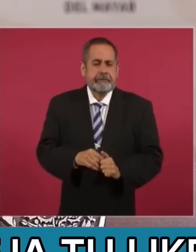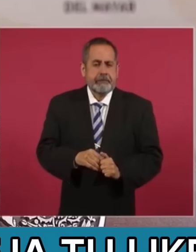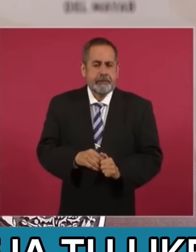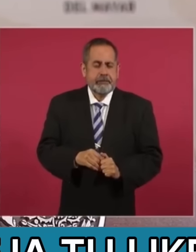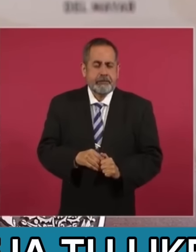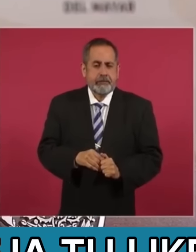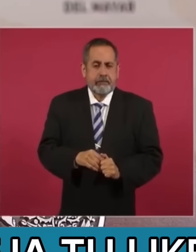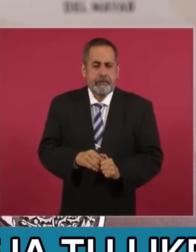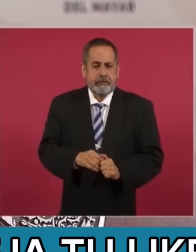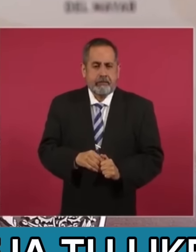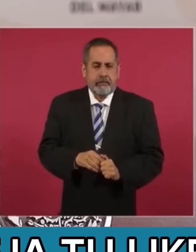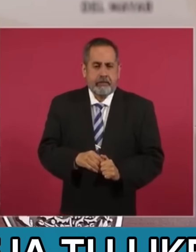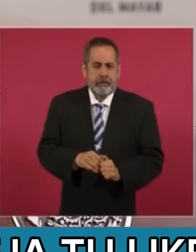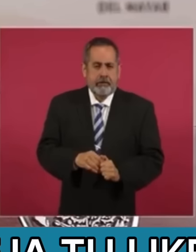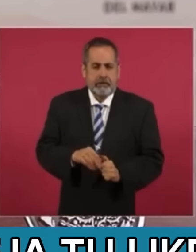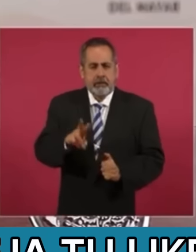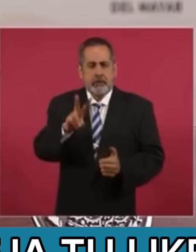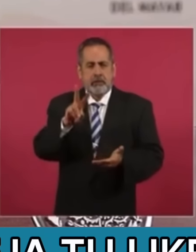eh